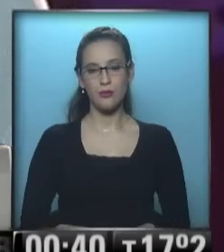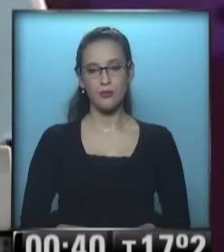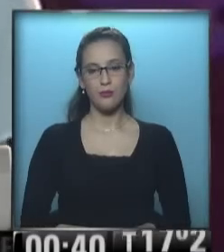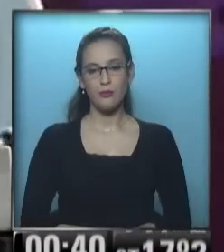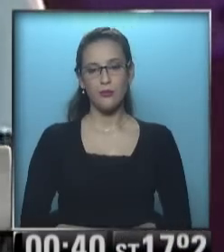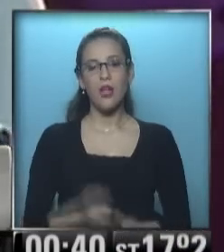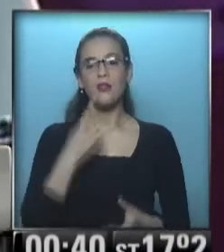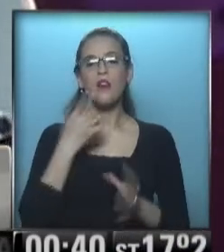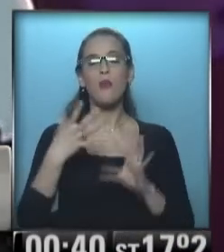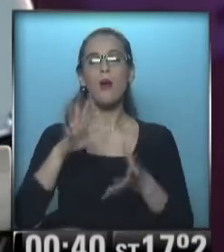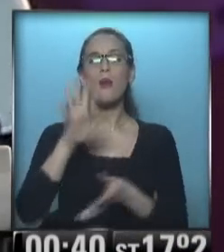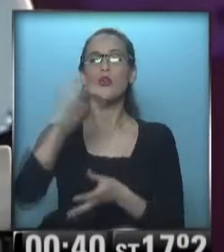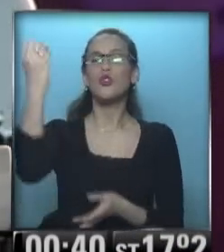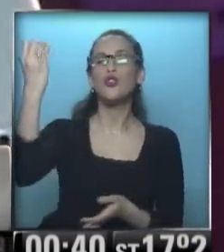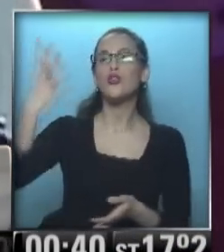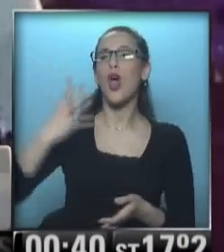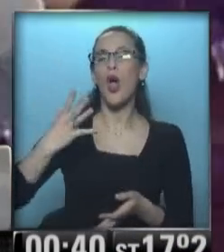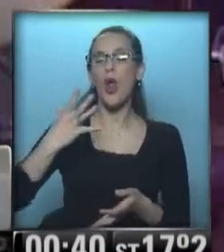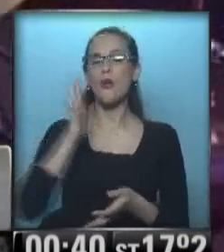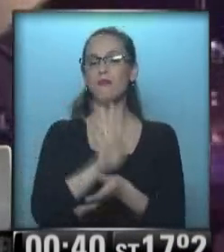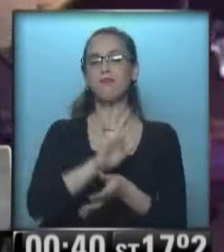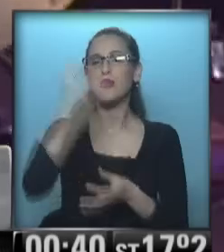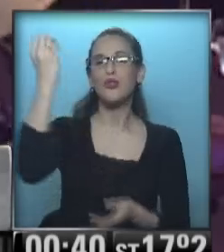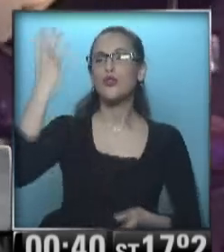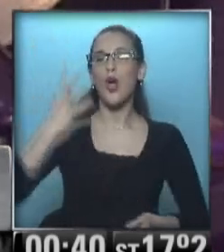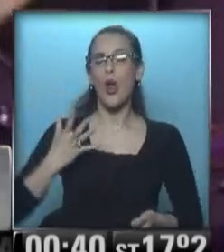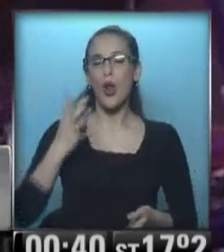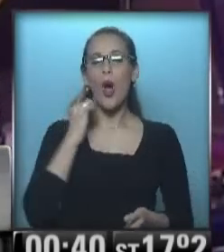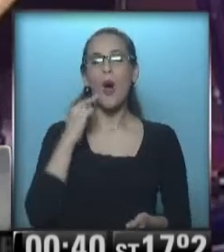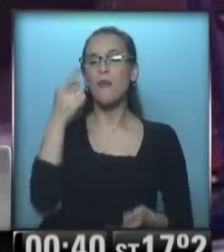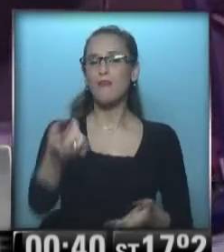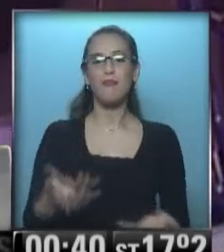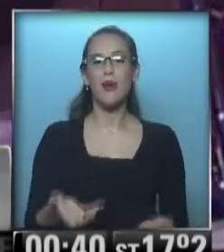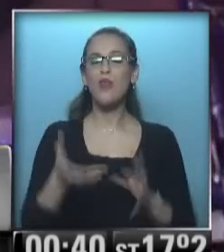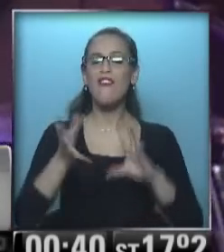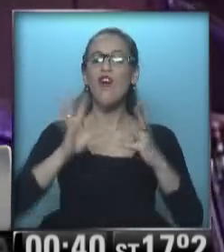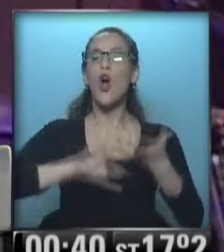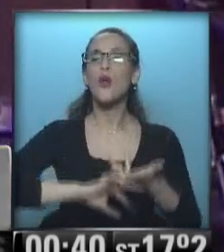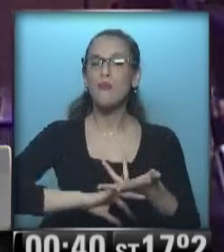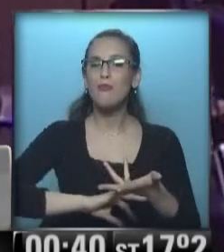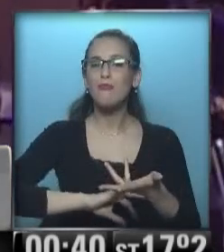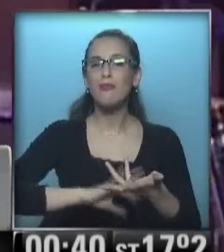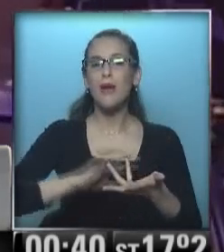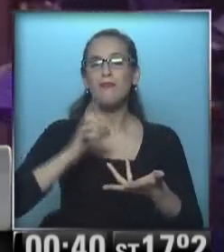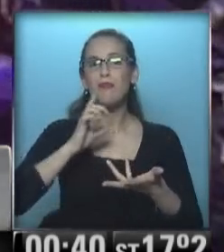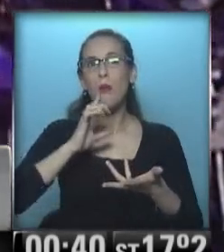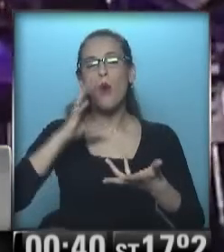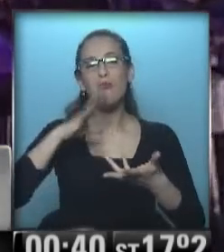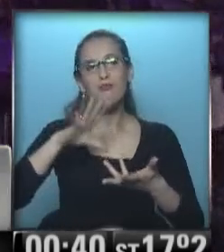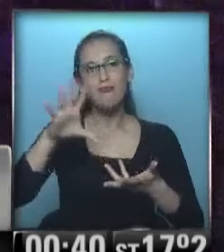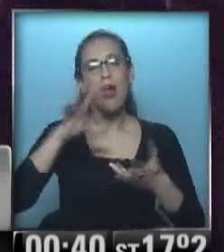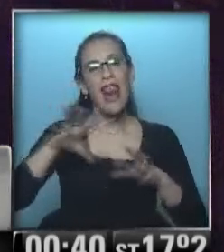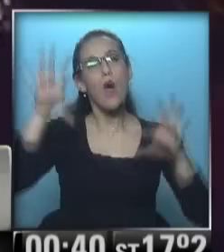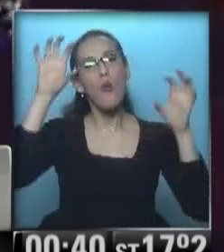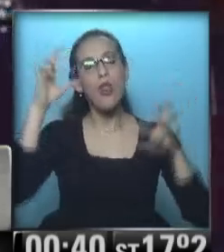pared sombreada. O sea, eso creo que es la forma en la que vamos a poder recordar a Cerati todos,